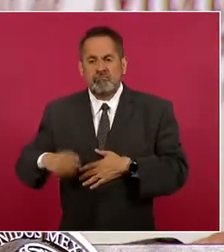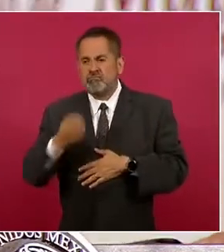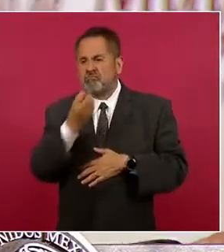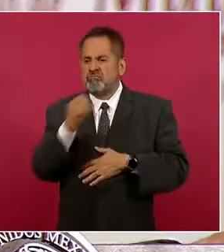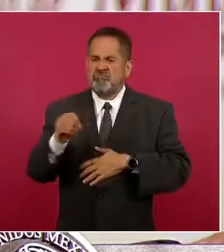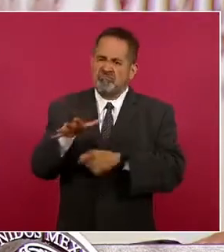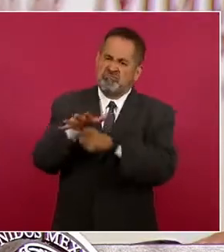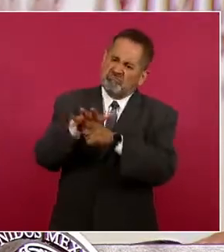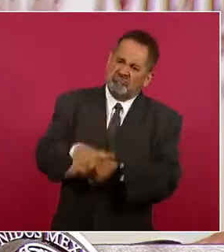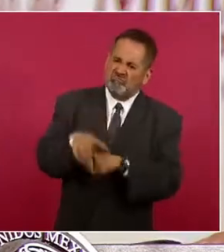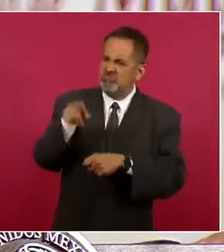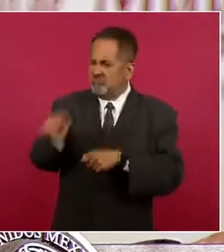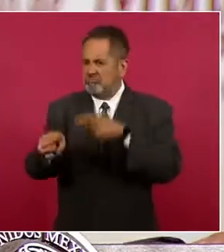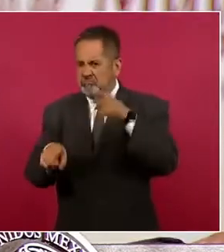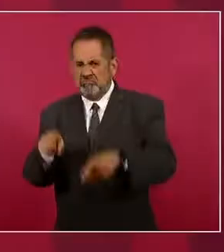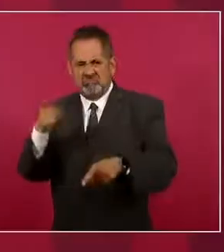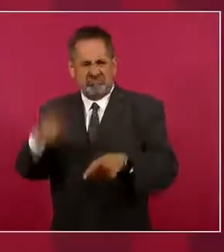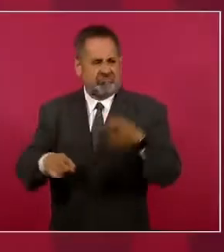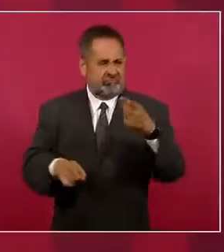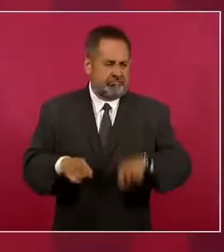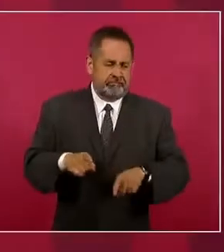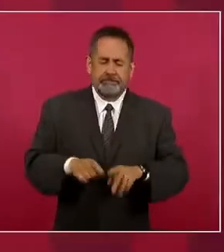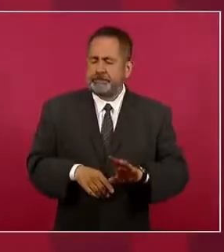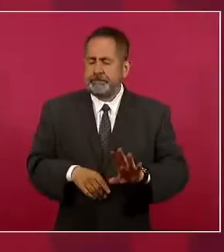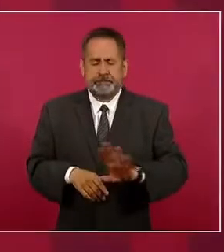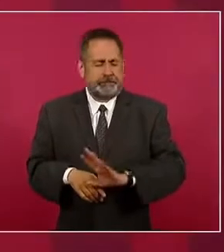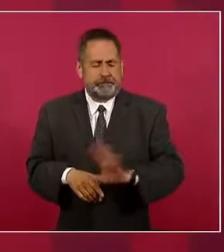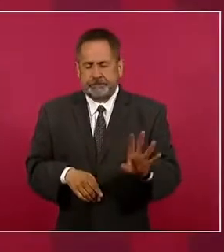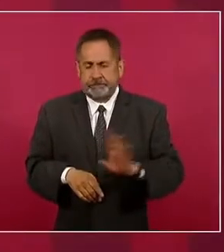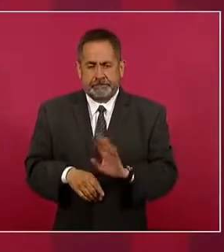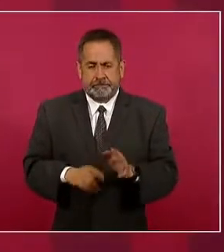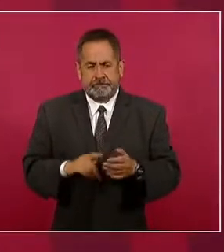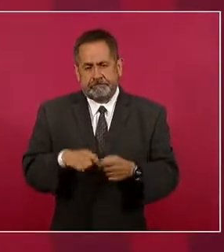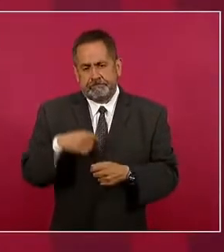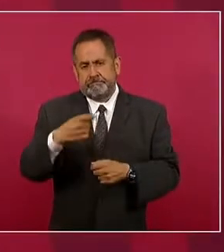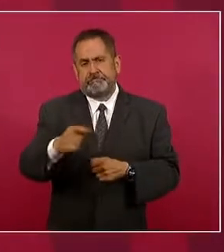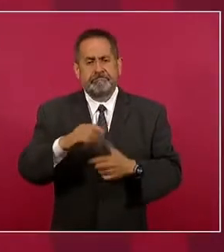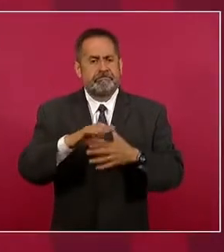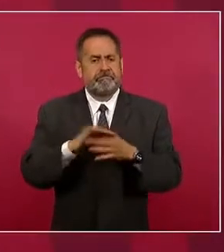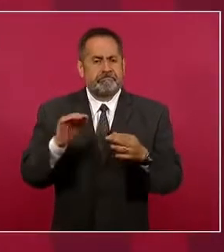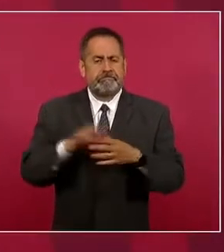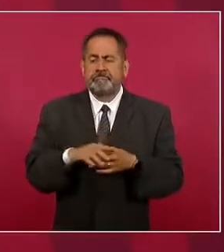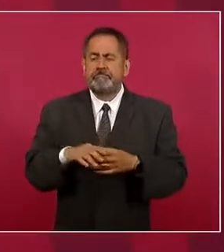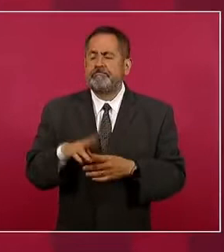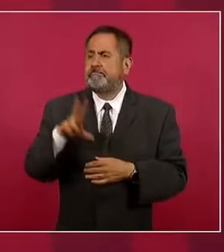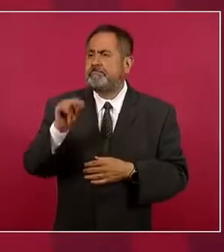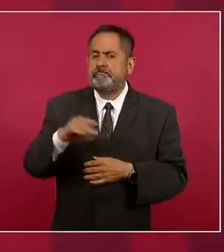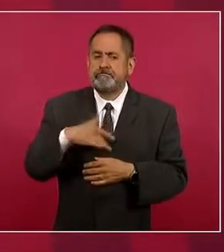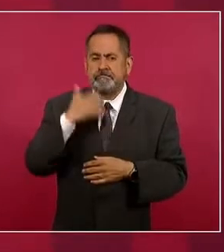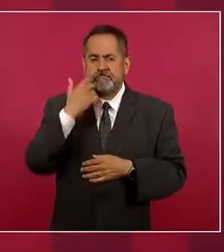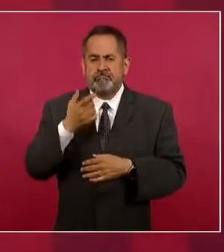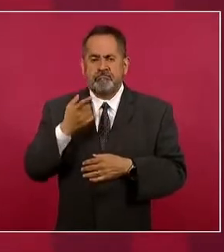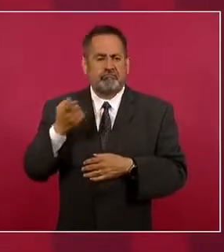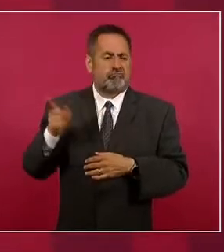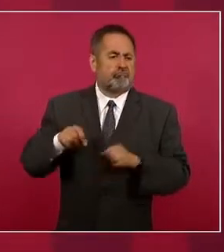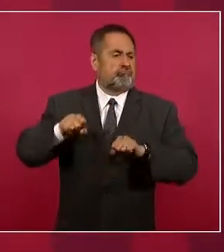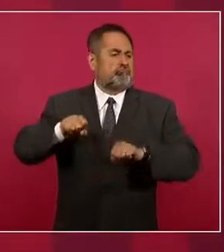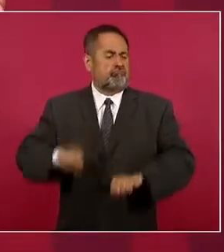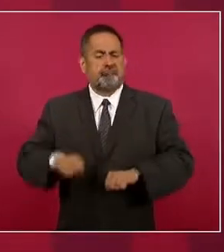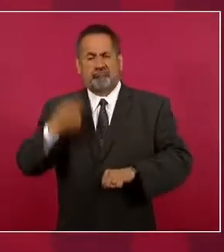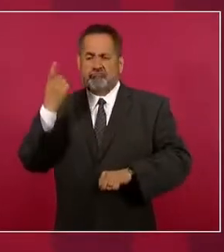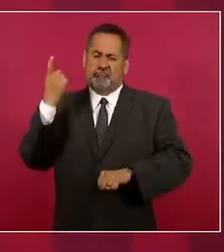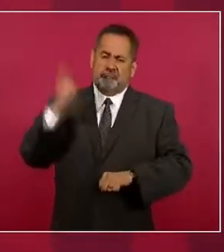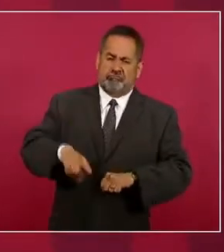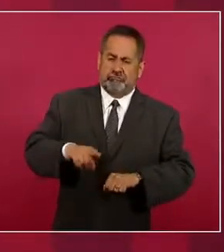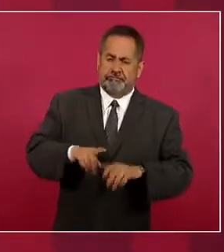las personas. Lo dijimos, las razones era no queríamos fomentar actos de autoritarismo,